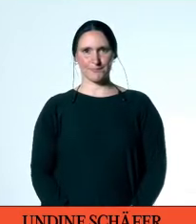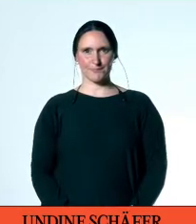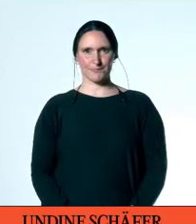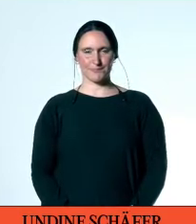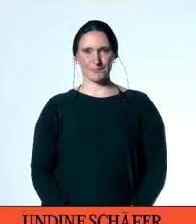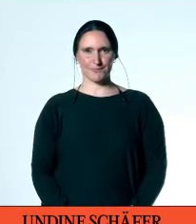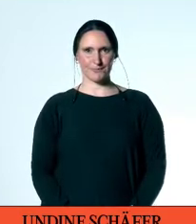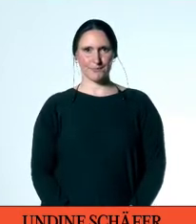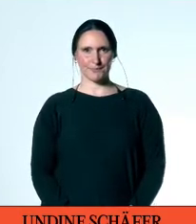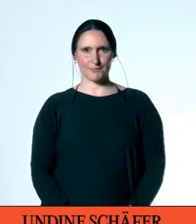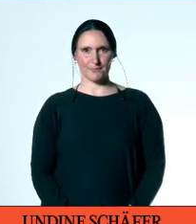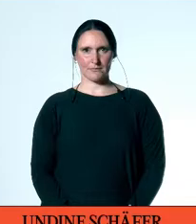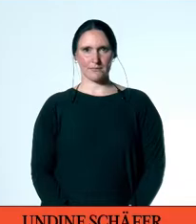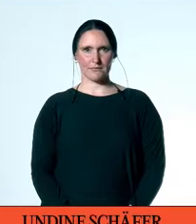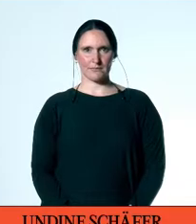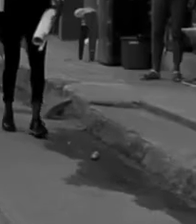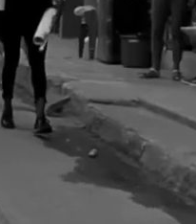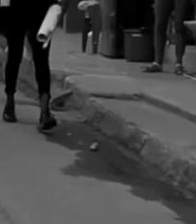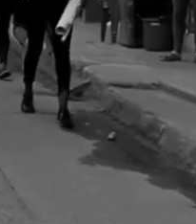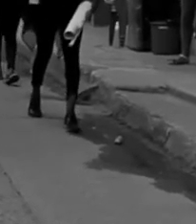Eine Produktion von Fundación Mareya.